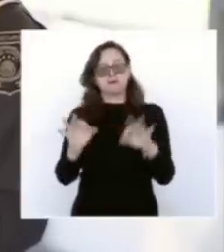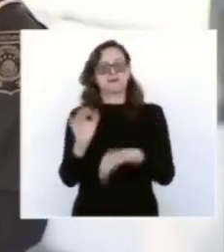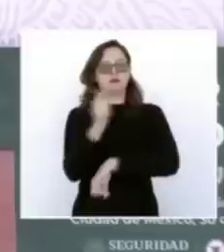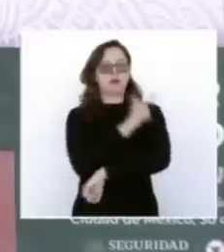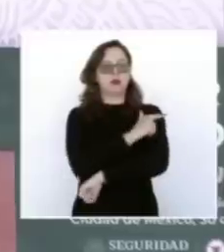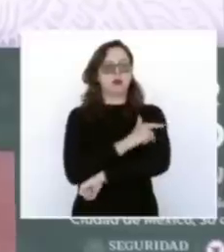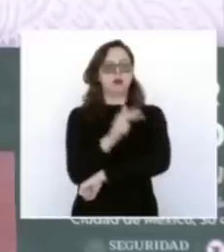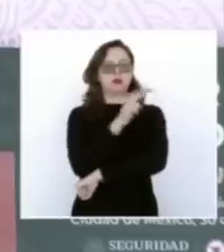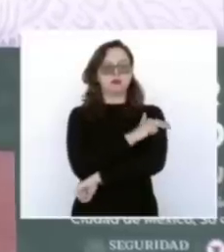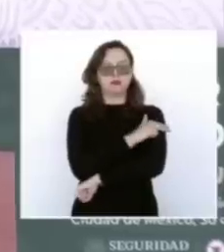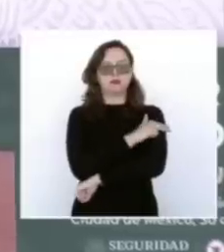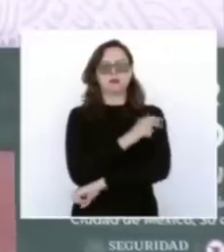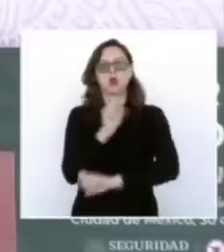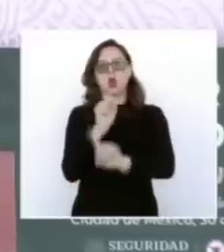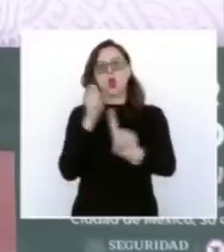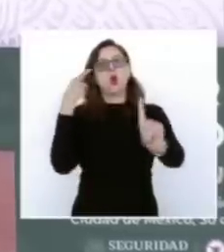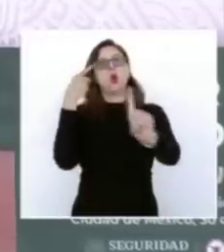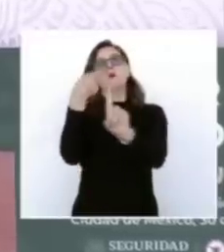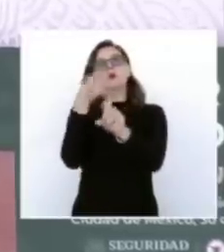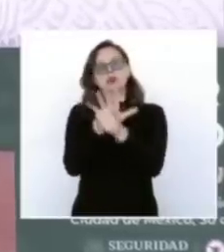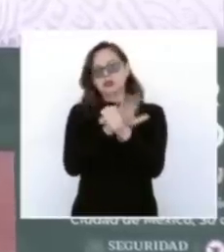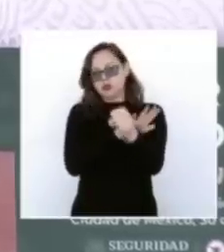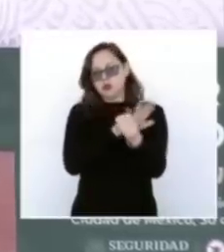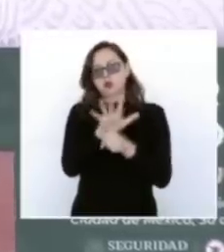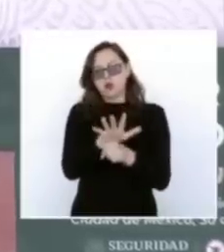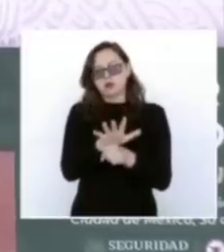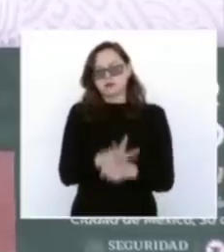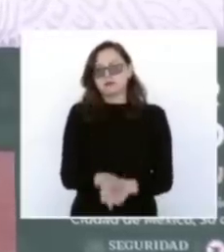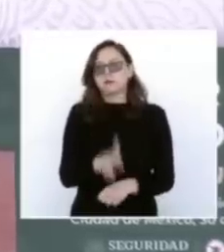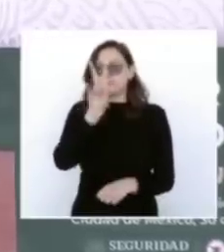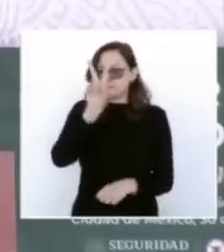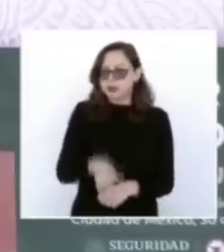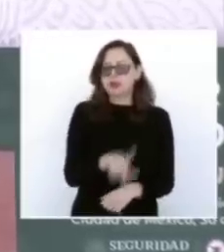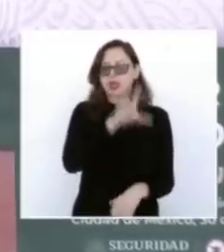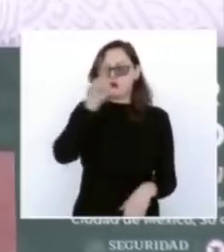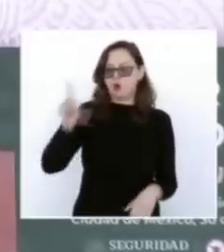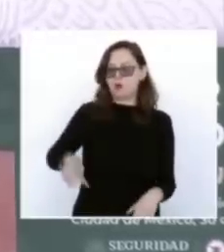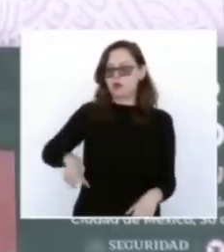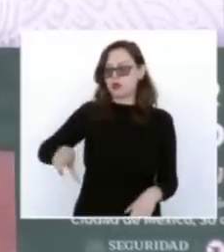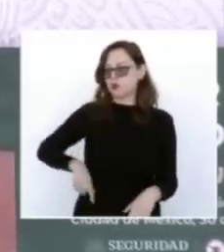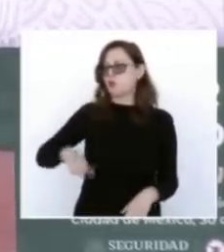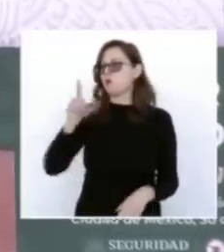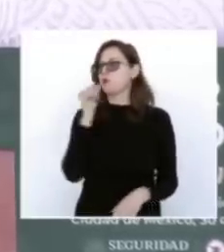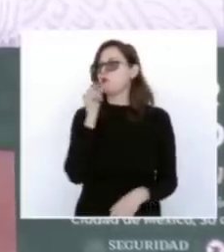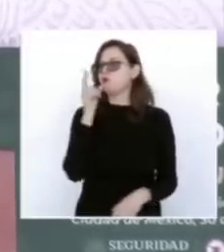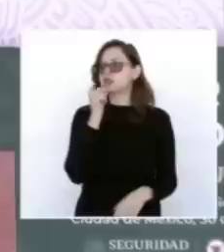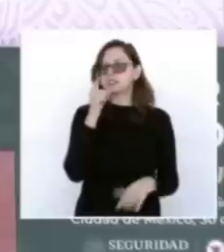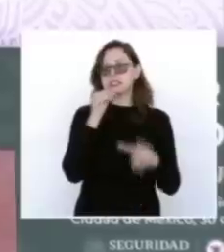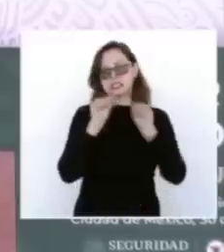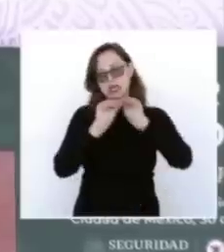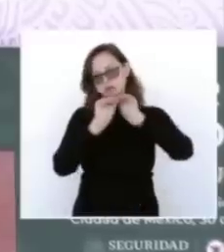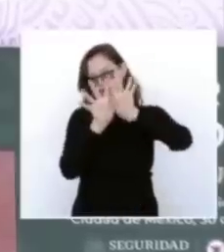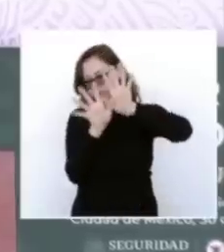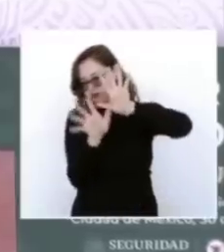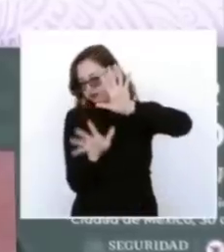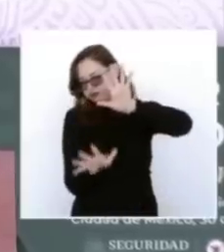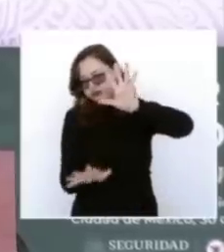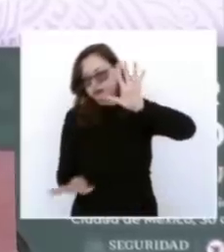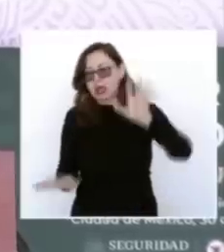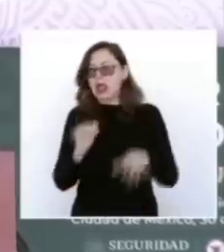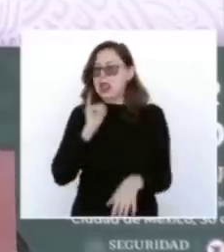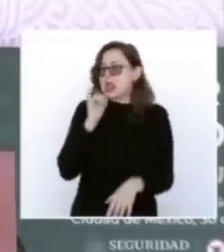Nacional, con la finalidad de hacer llegar la fuerza legítima del Estado hasta los rincones más apartados del